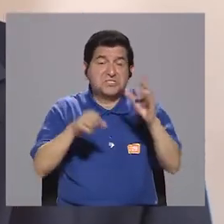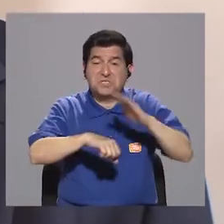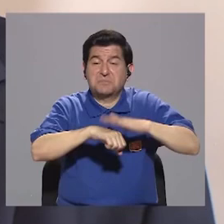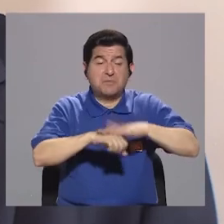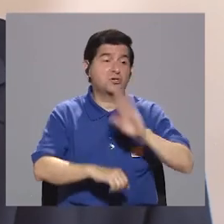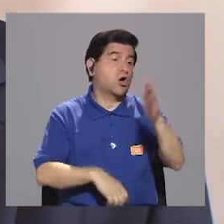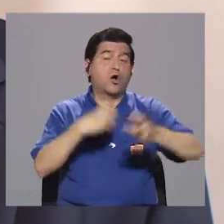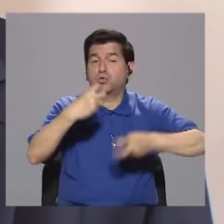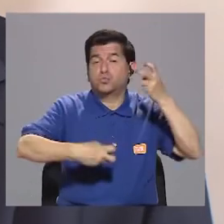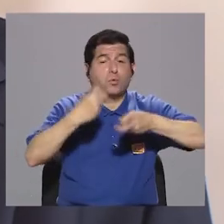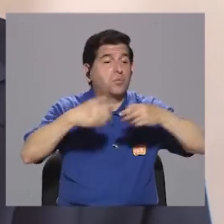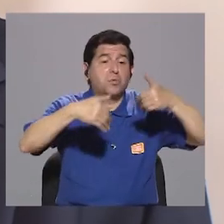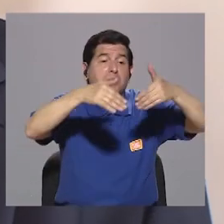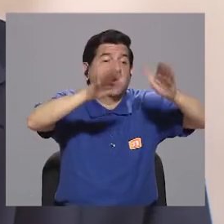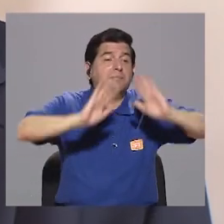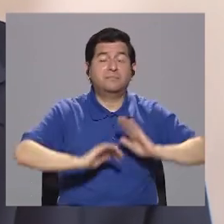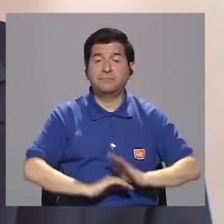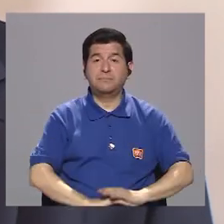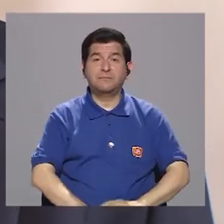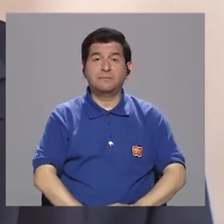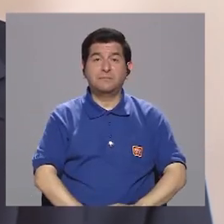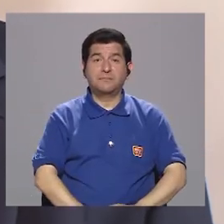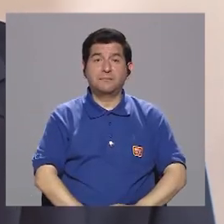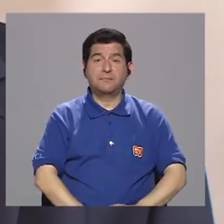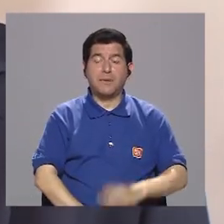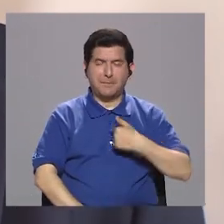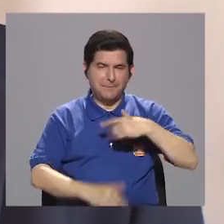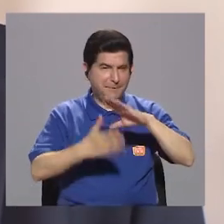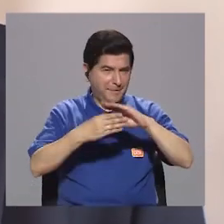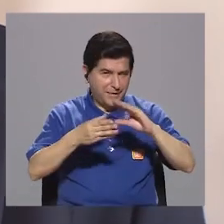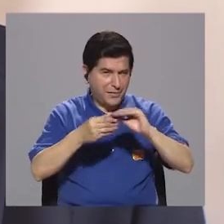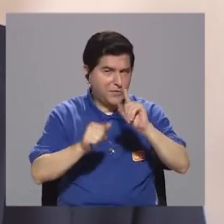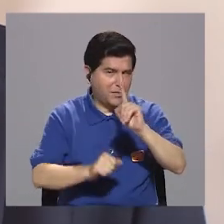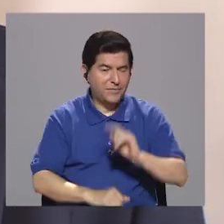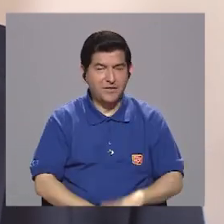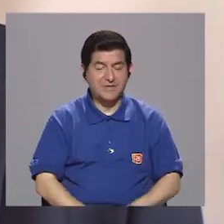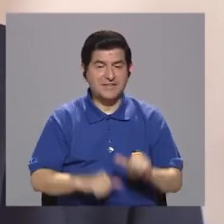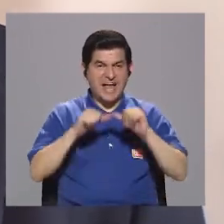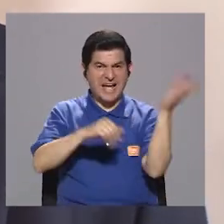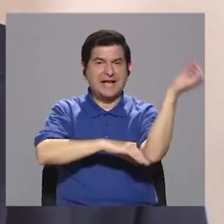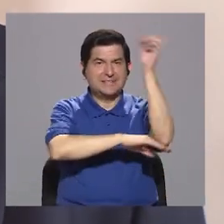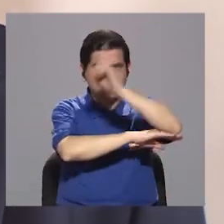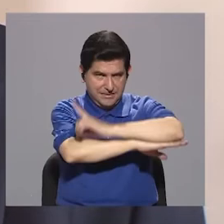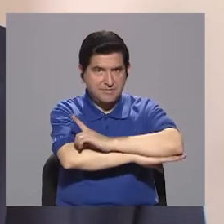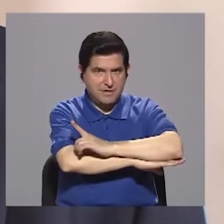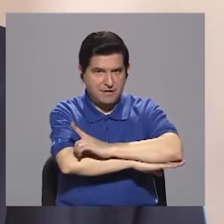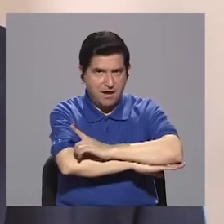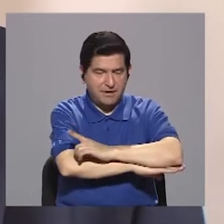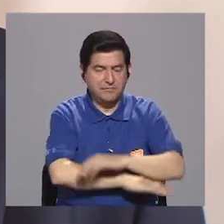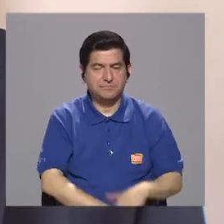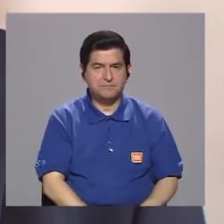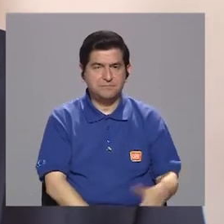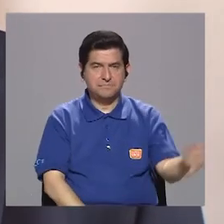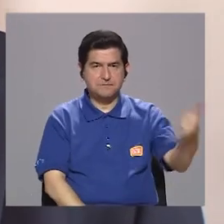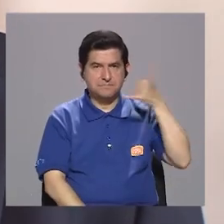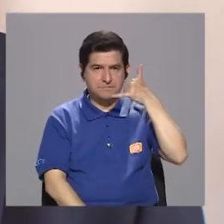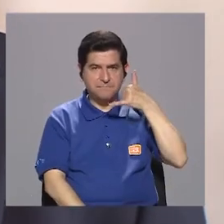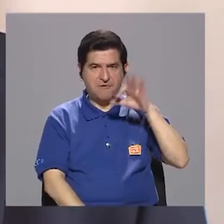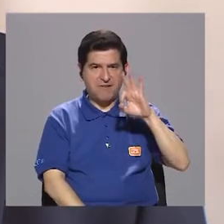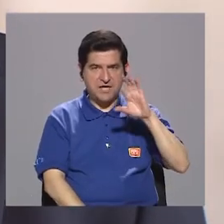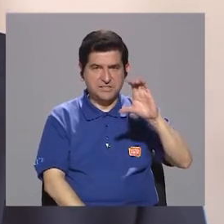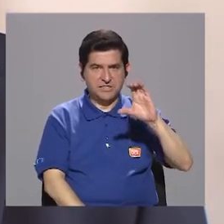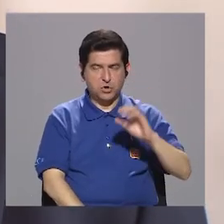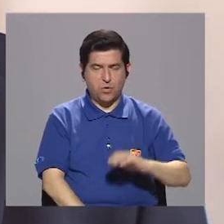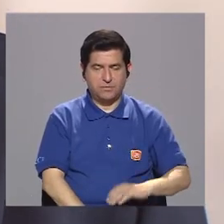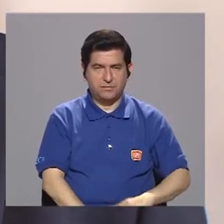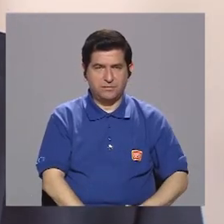el problema es el que se vaya sin permiso. Pero lo que quiero contarle es que al día siguiente me llamó Paco